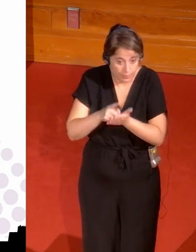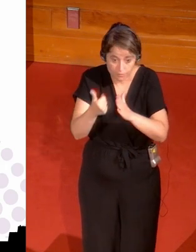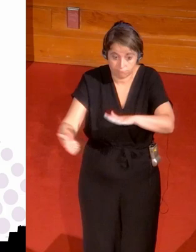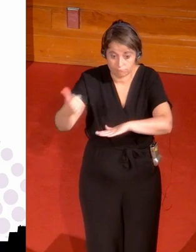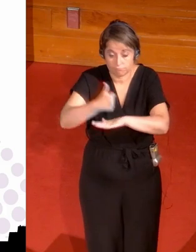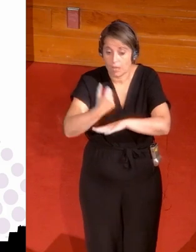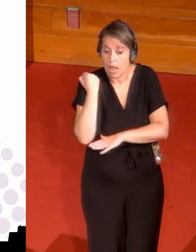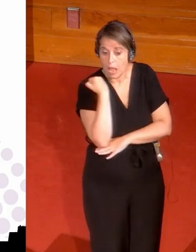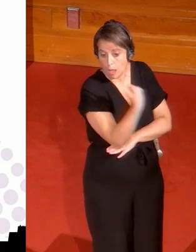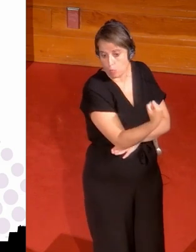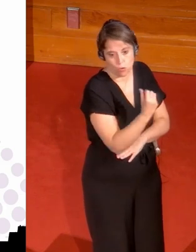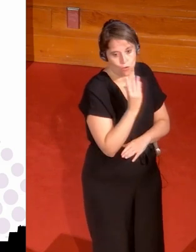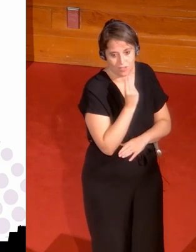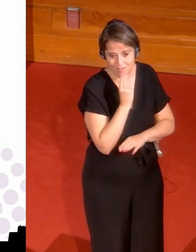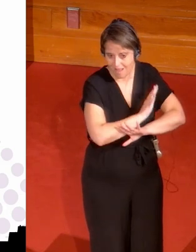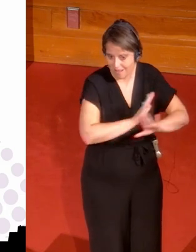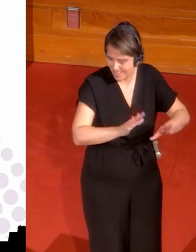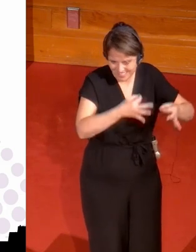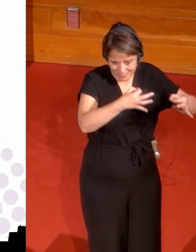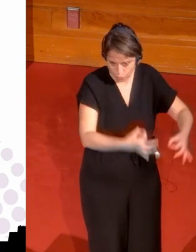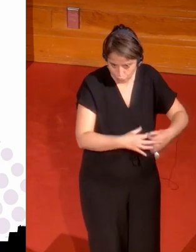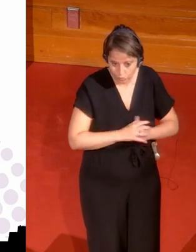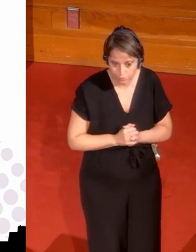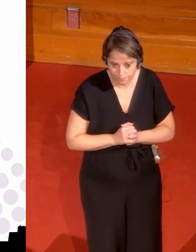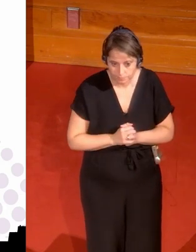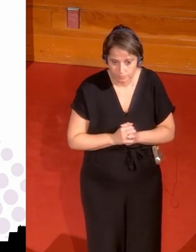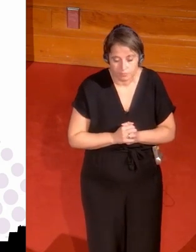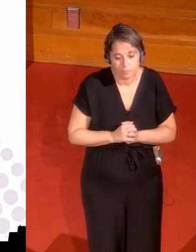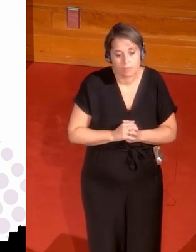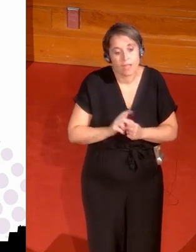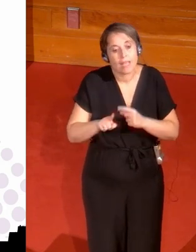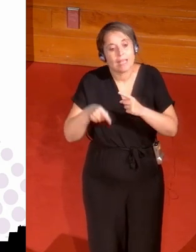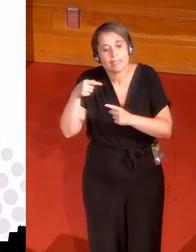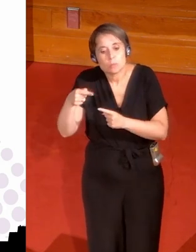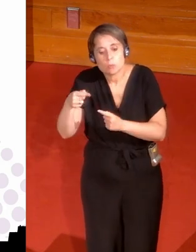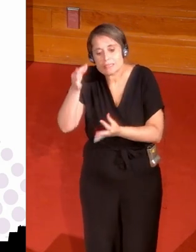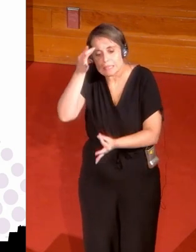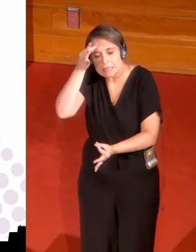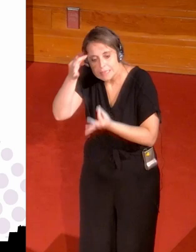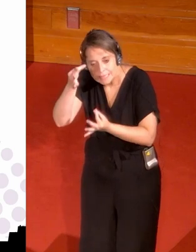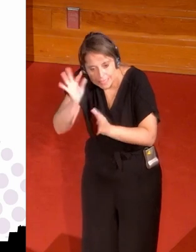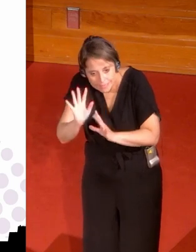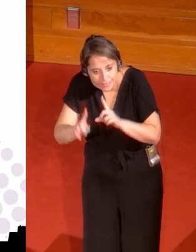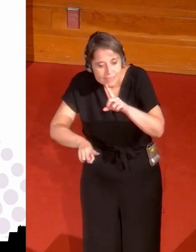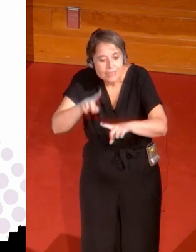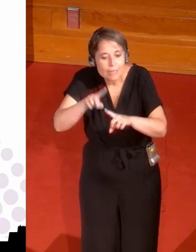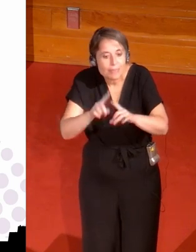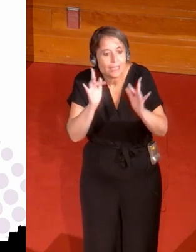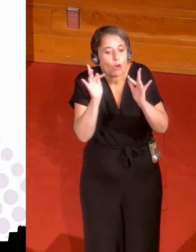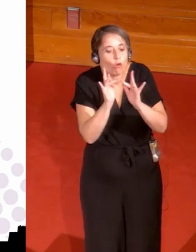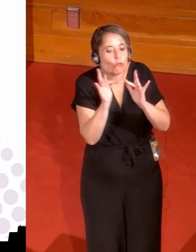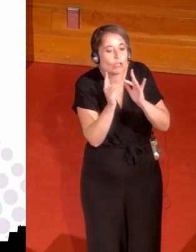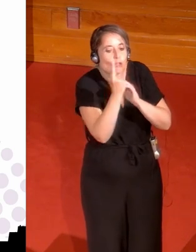apoyo al Estado de Israel es seguro luego entran los matices entran los matices en el tipo de relación que hay con